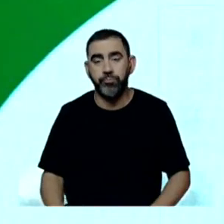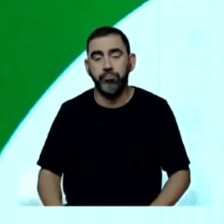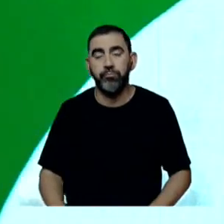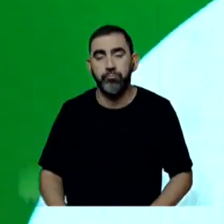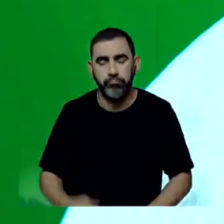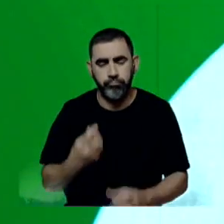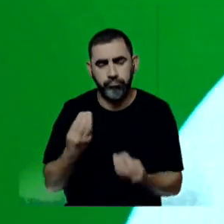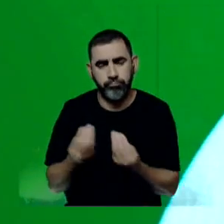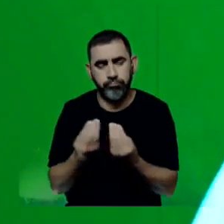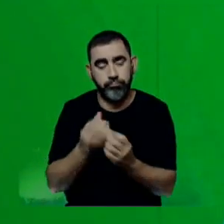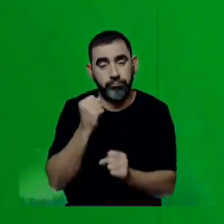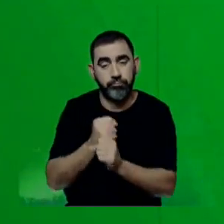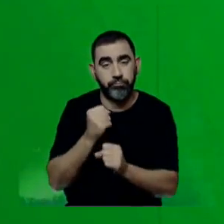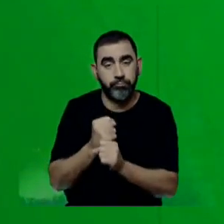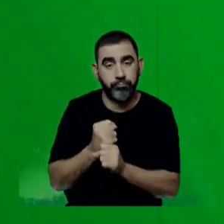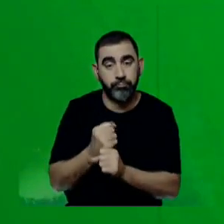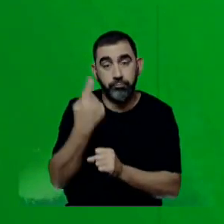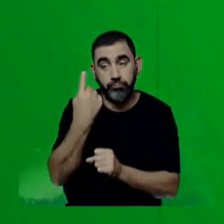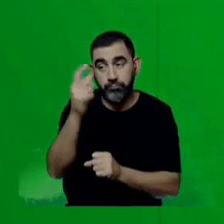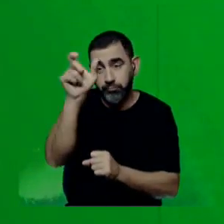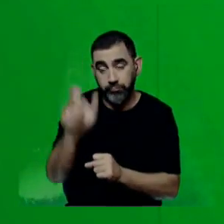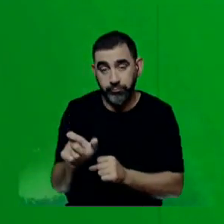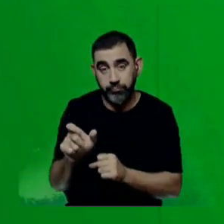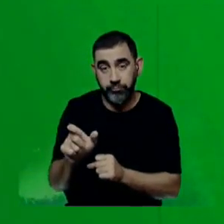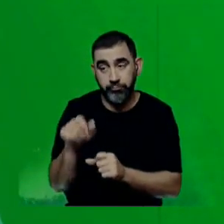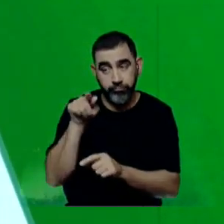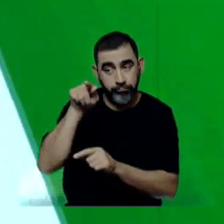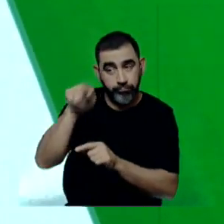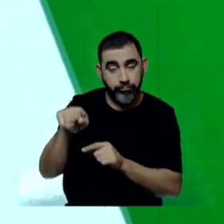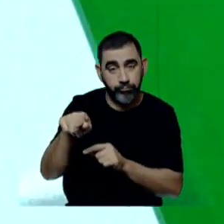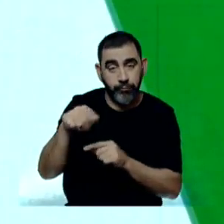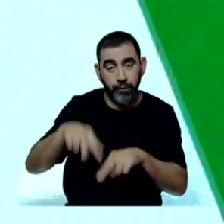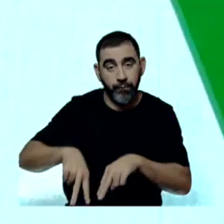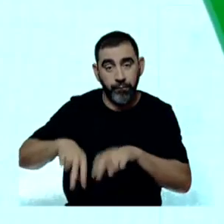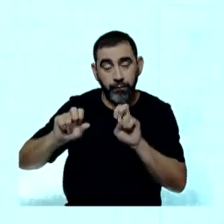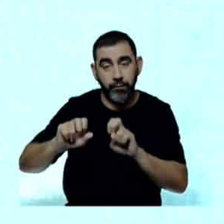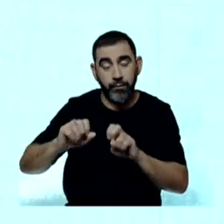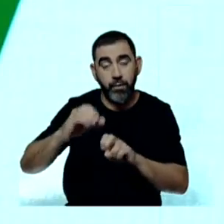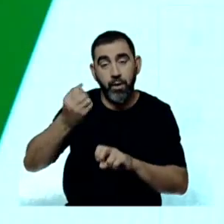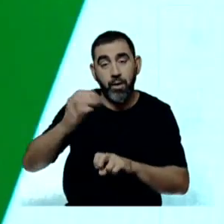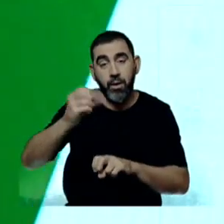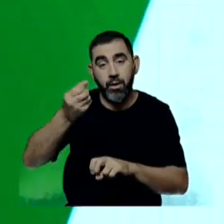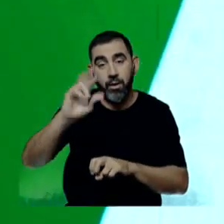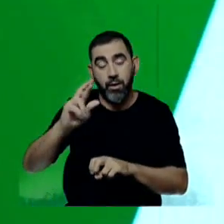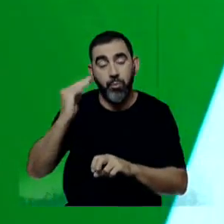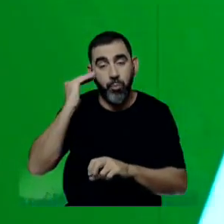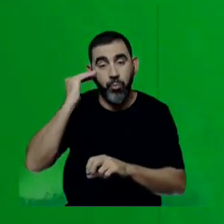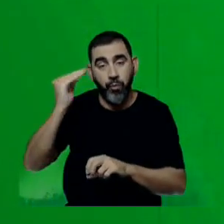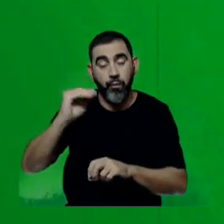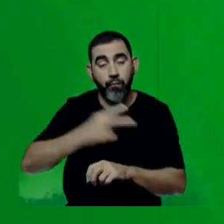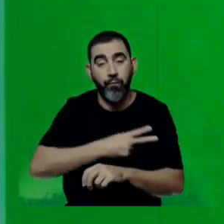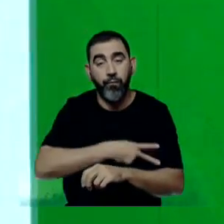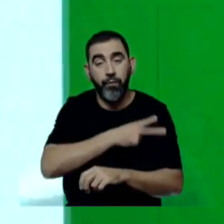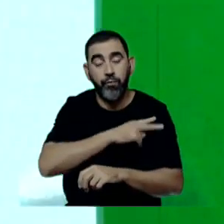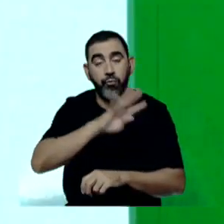mucho trabajo sobre este tema. Una de las personas que ha sido señalada es el investigador Marcel Ácar, profesor agregado grado 4